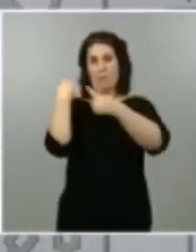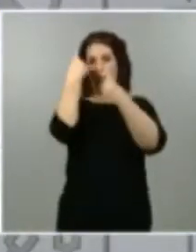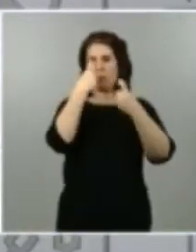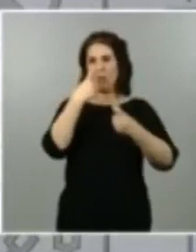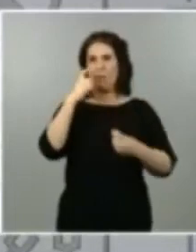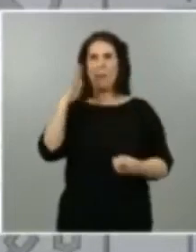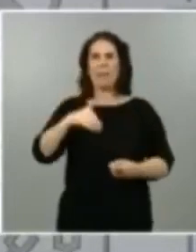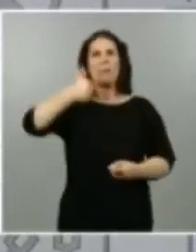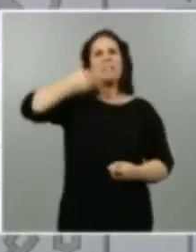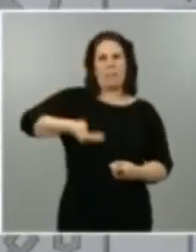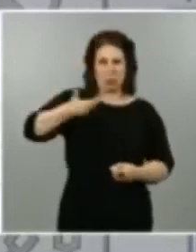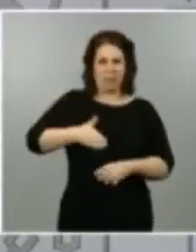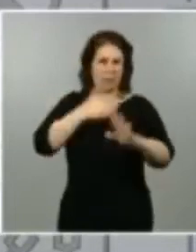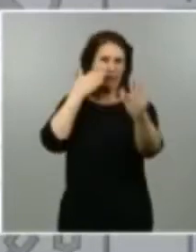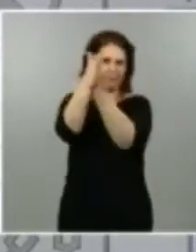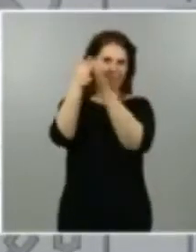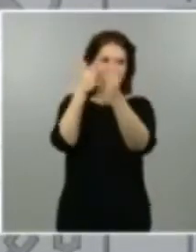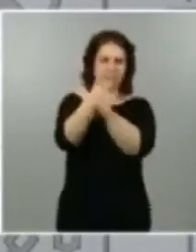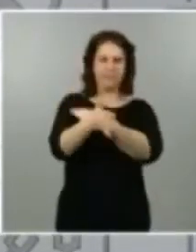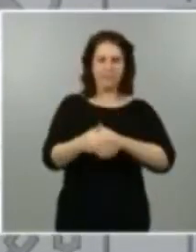y yo entiendo perfectamente